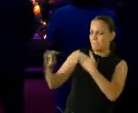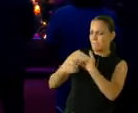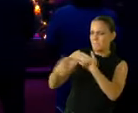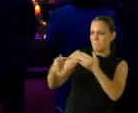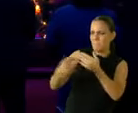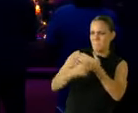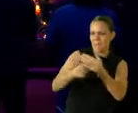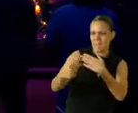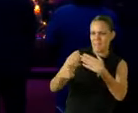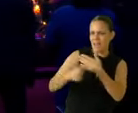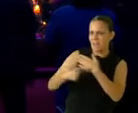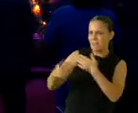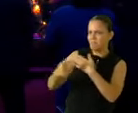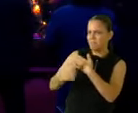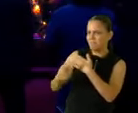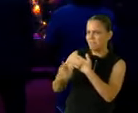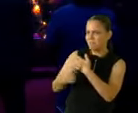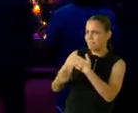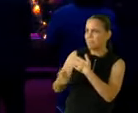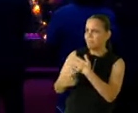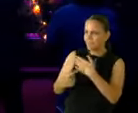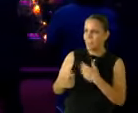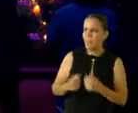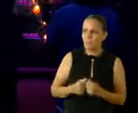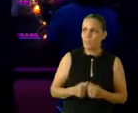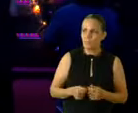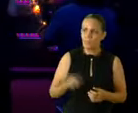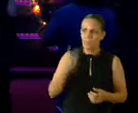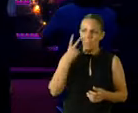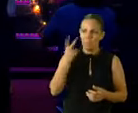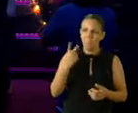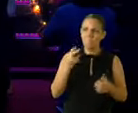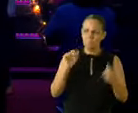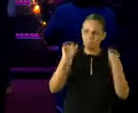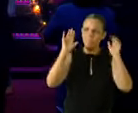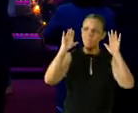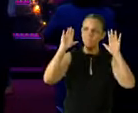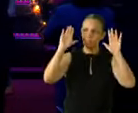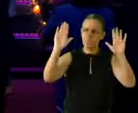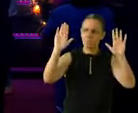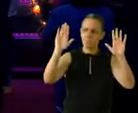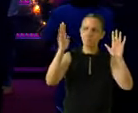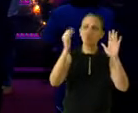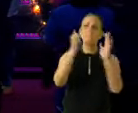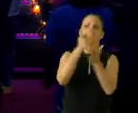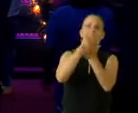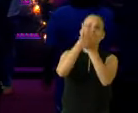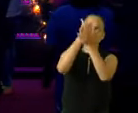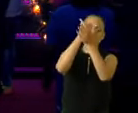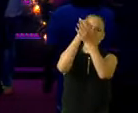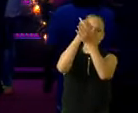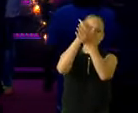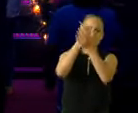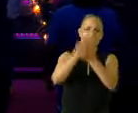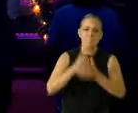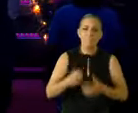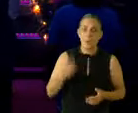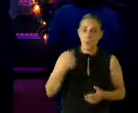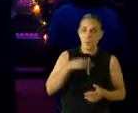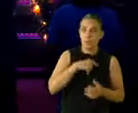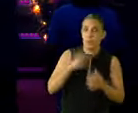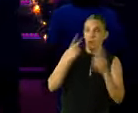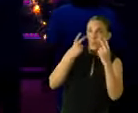damos cuenta. Hermano, puesto los ojos en Jesús, el autor y consumador de nuestra fe.